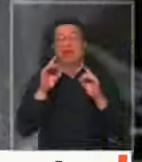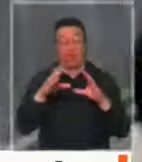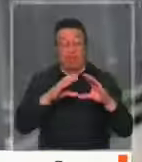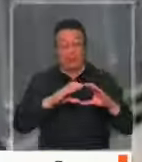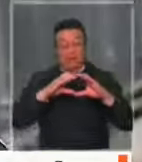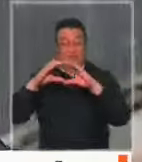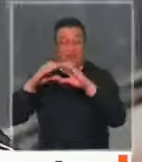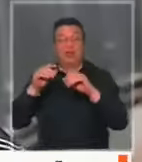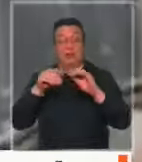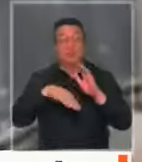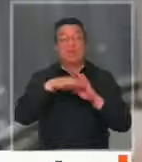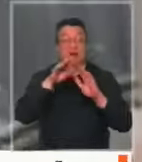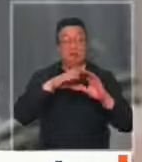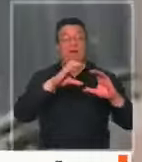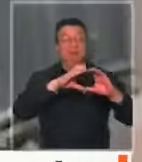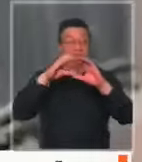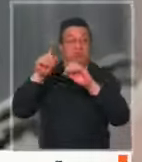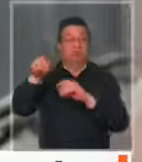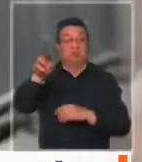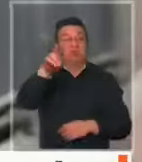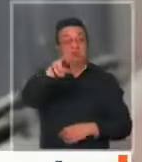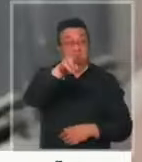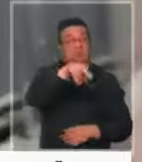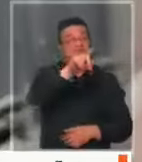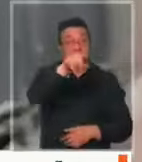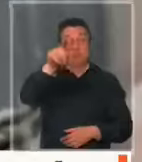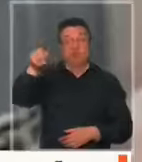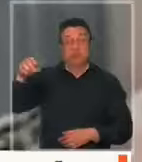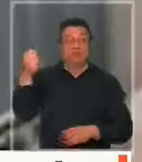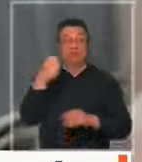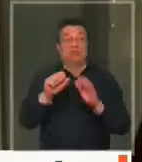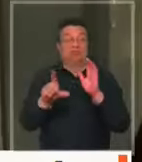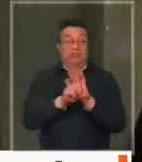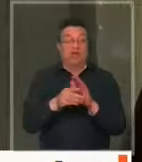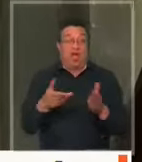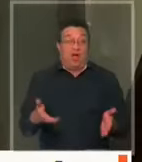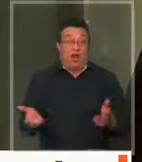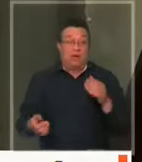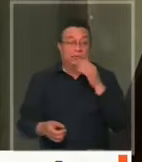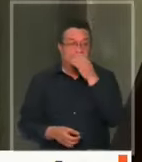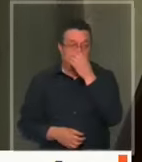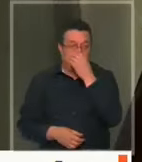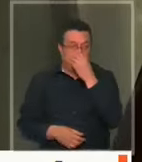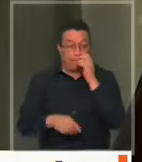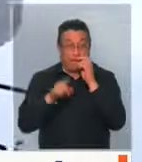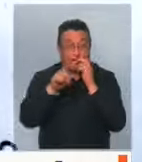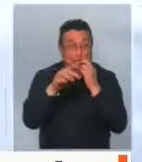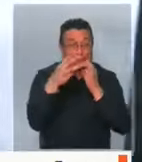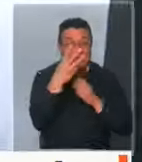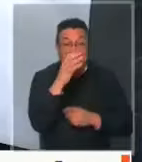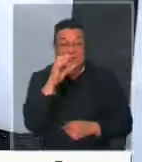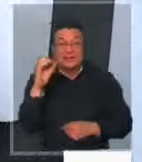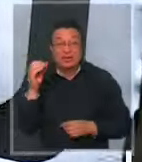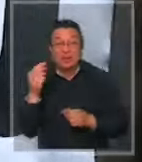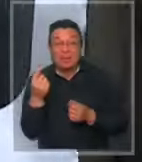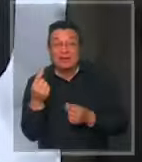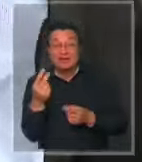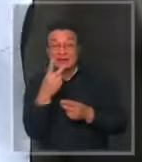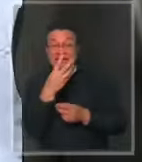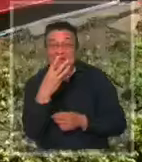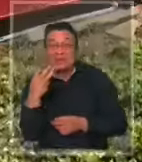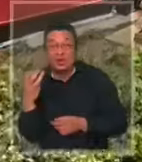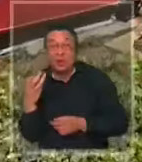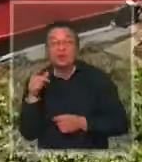la mayoría de los ascensores está pasando lo mismo con la delincuencia que hay hoy en día. Y de esos 300 pesos que costaba el